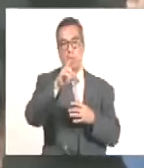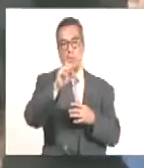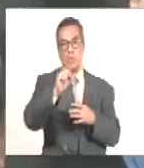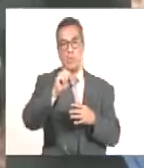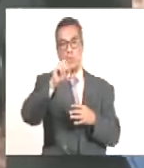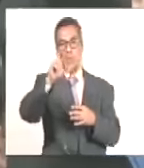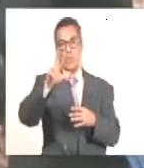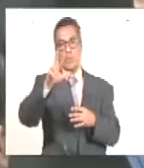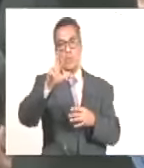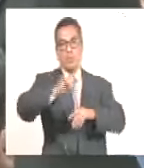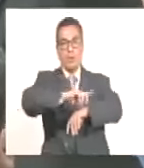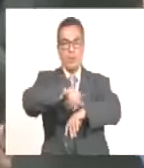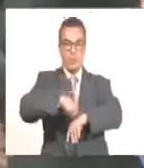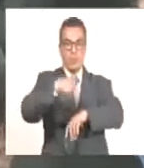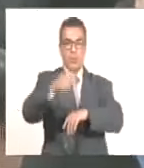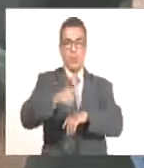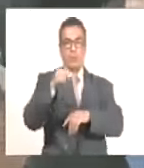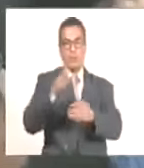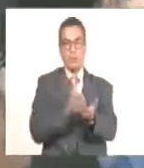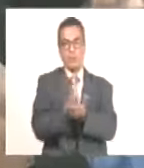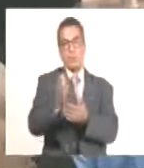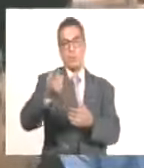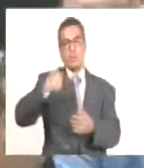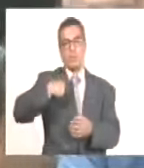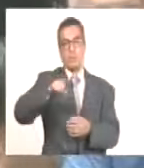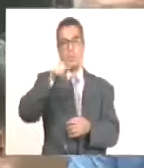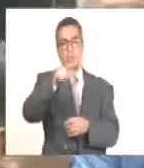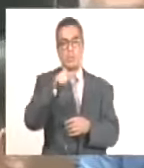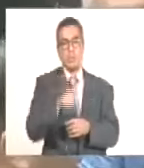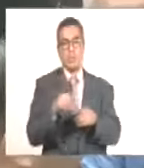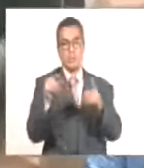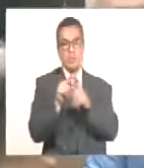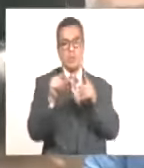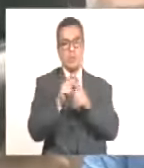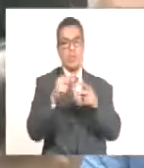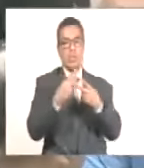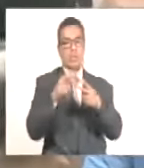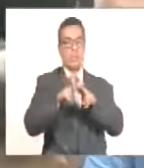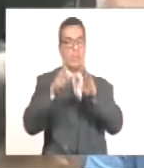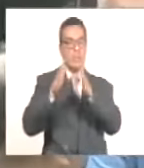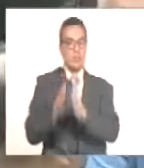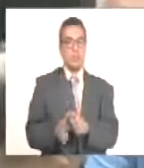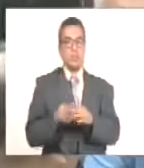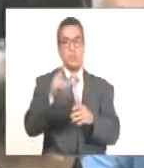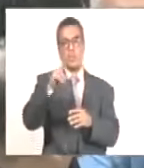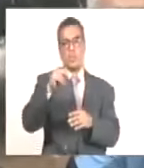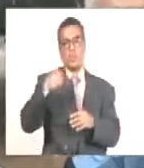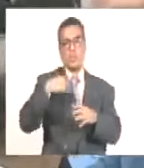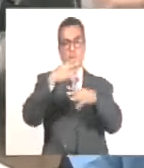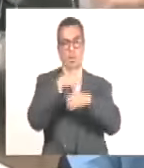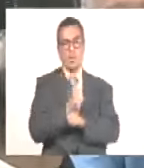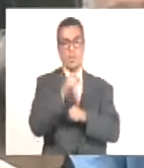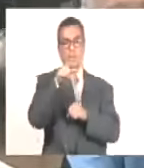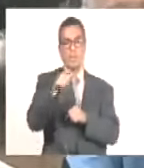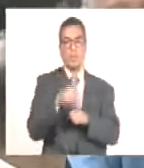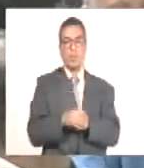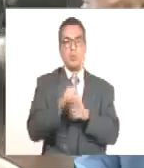203 años después, sigue teniendo vigencia la palabra del libertador. No nos confiemos,